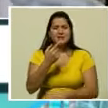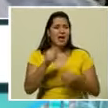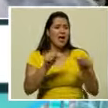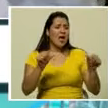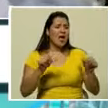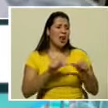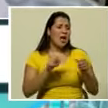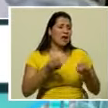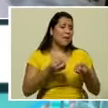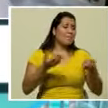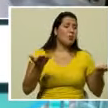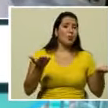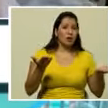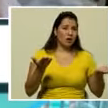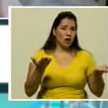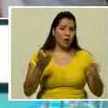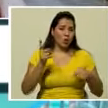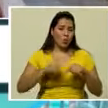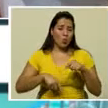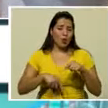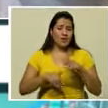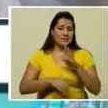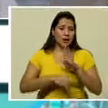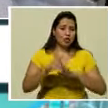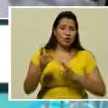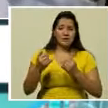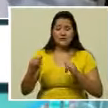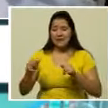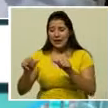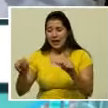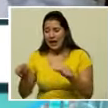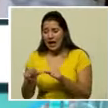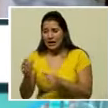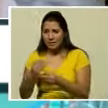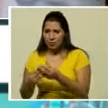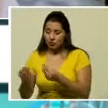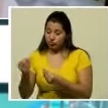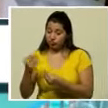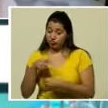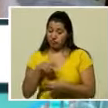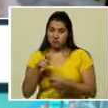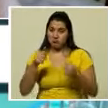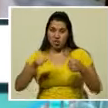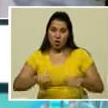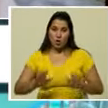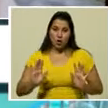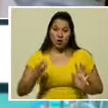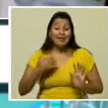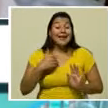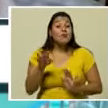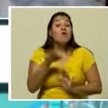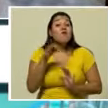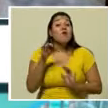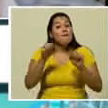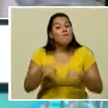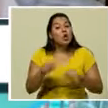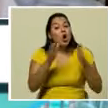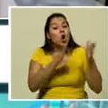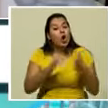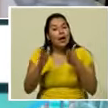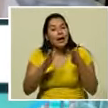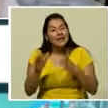sin el sector productivo. Yo creo que hay formas de organización en la sociedad, ¿verdad? Entonces, no necesariamente, y que no